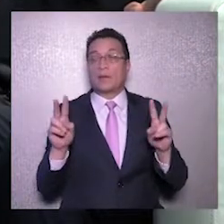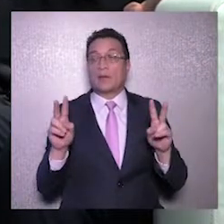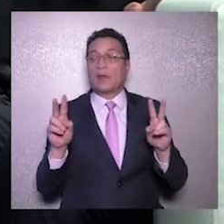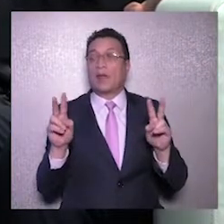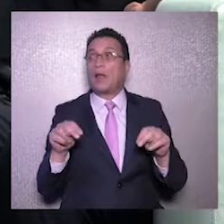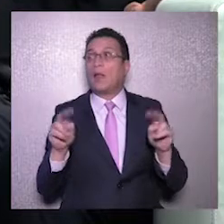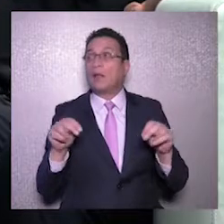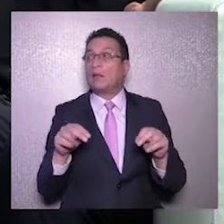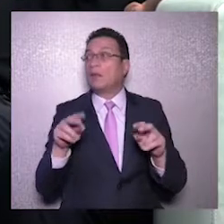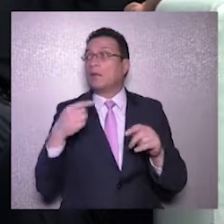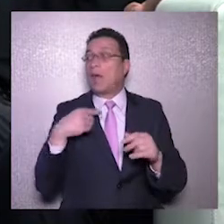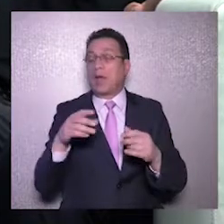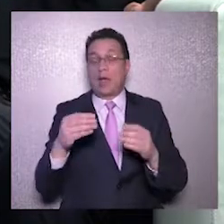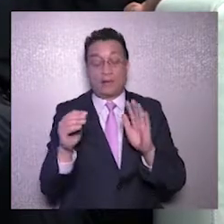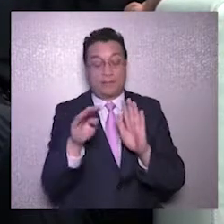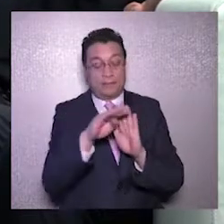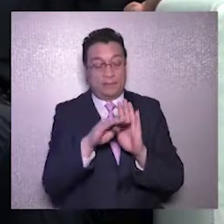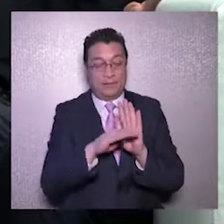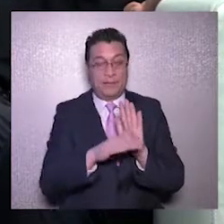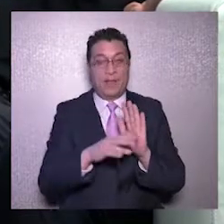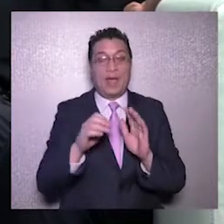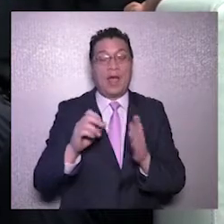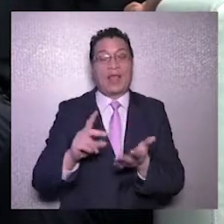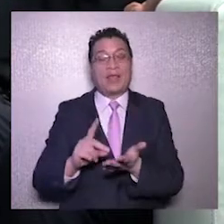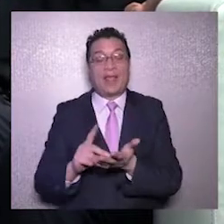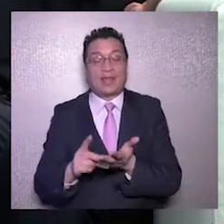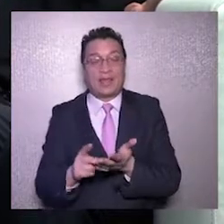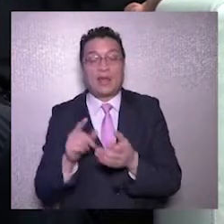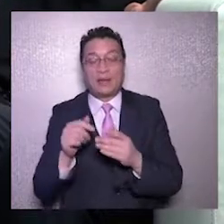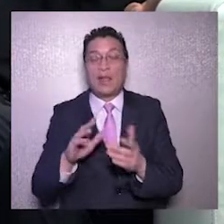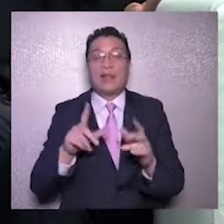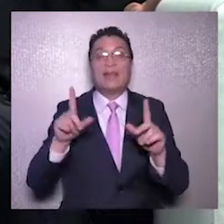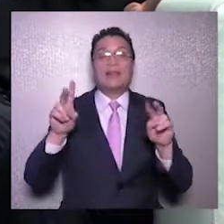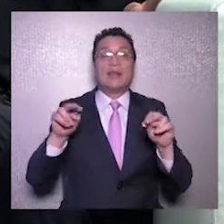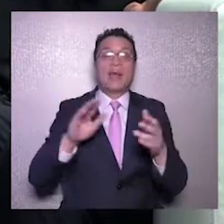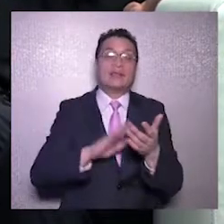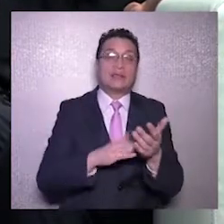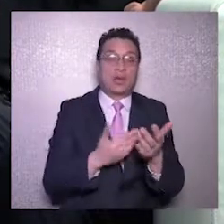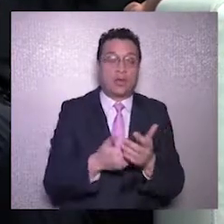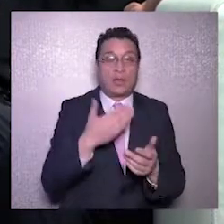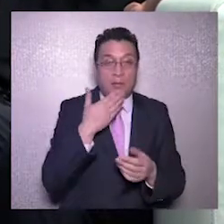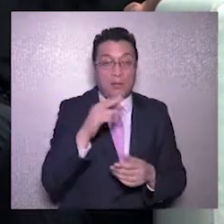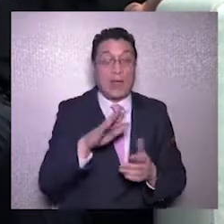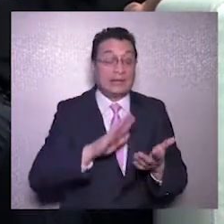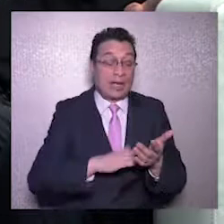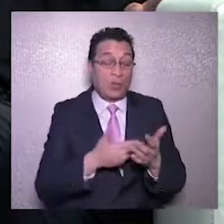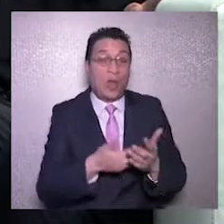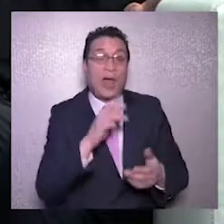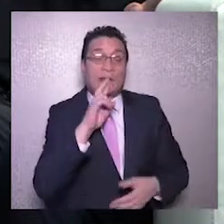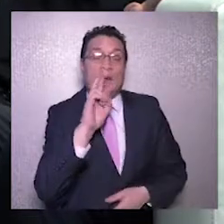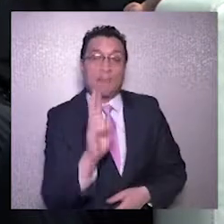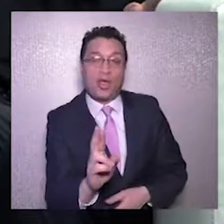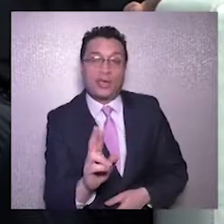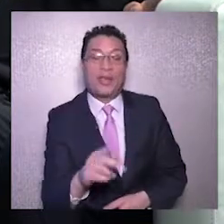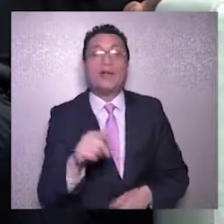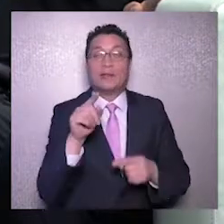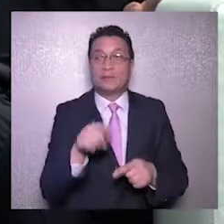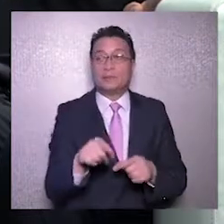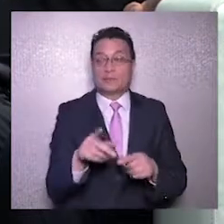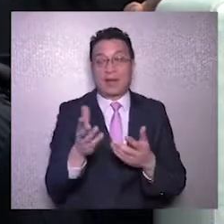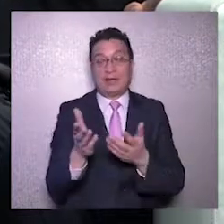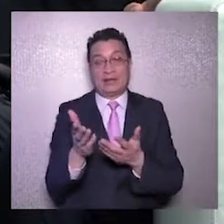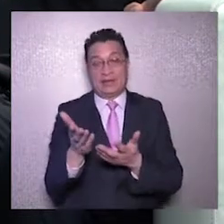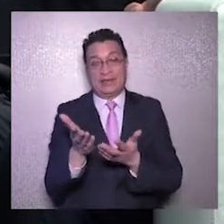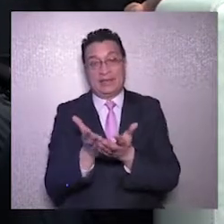de la agenda digital y se hizo el tema de Salud Responde, que pretendía Salud Responde ser el servicio de salud, hoy día